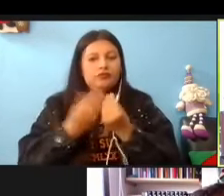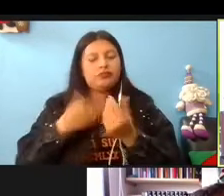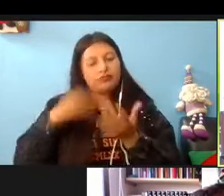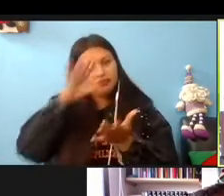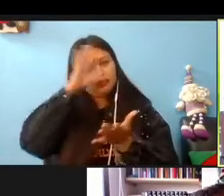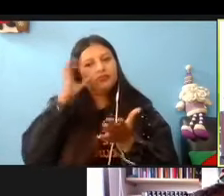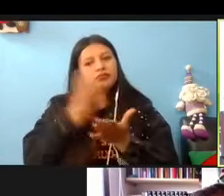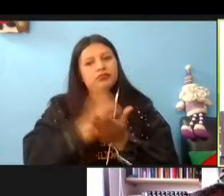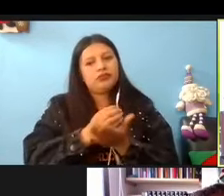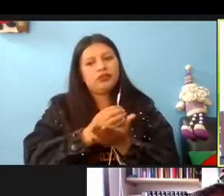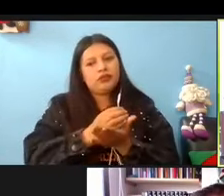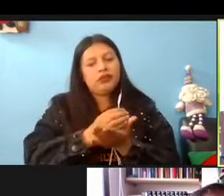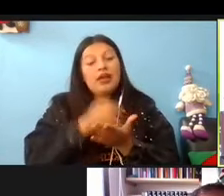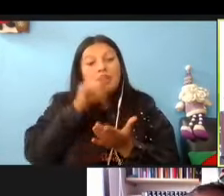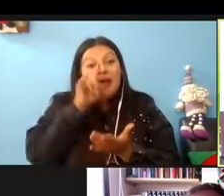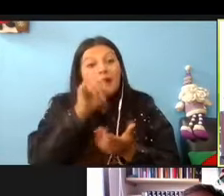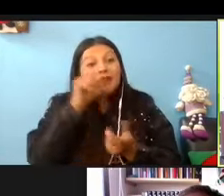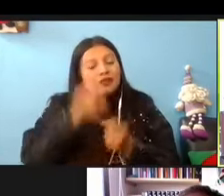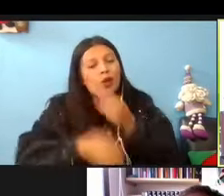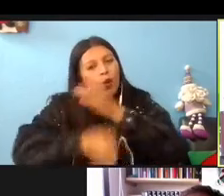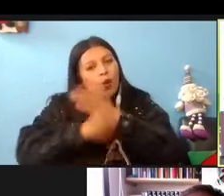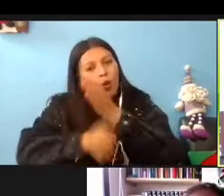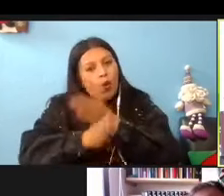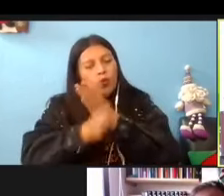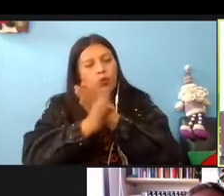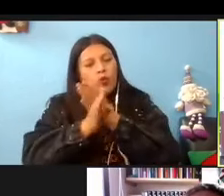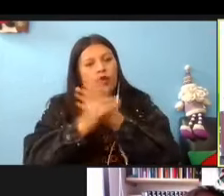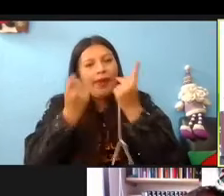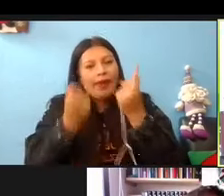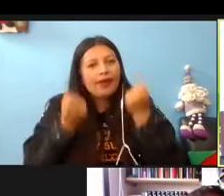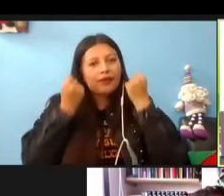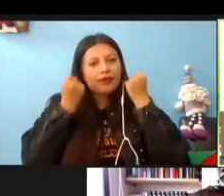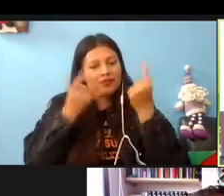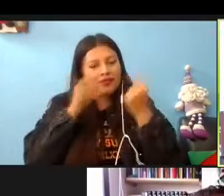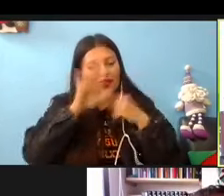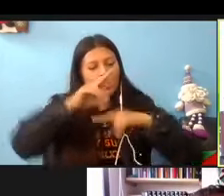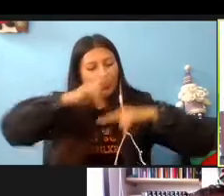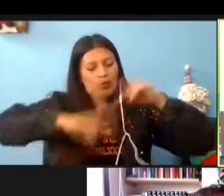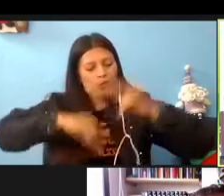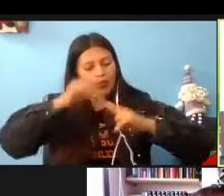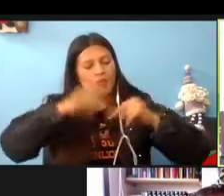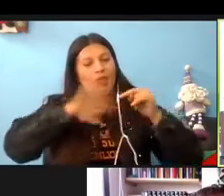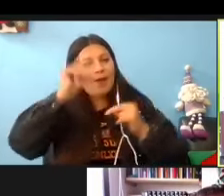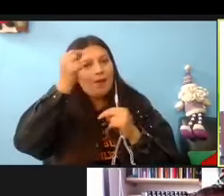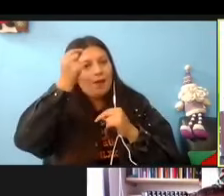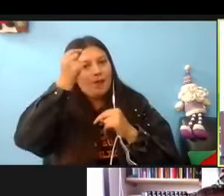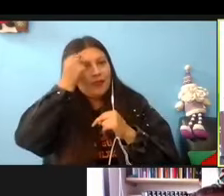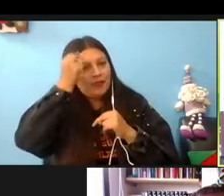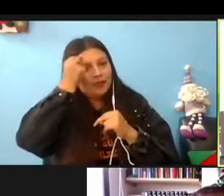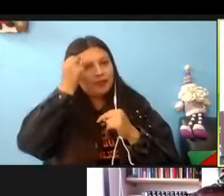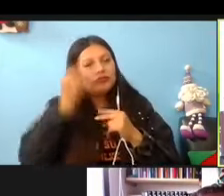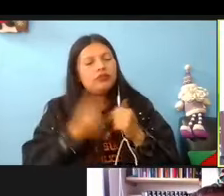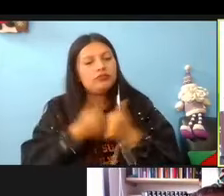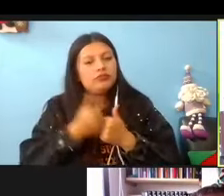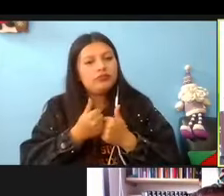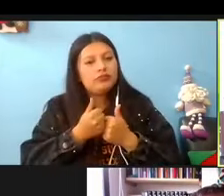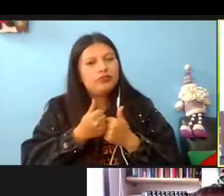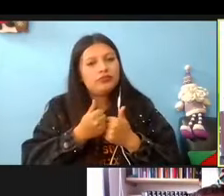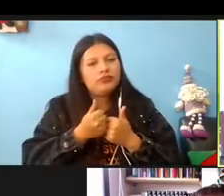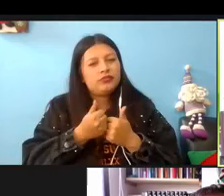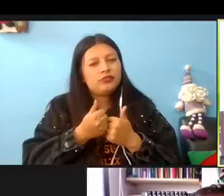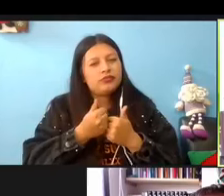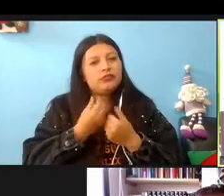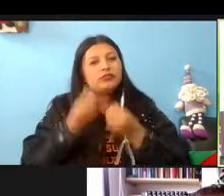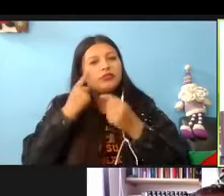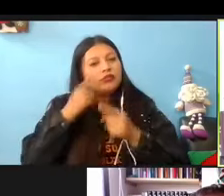que en eso hay que continuar, entender que la construcción de la memoria no quedó hasta